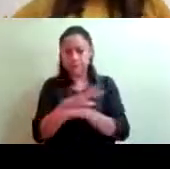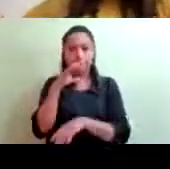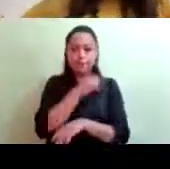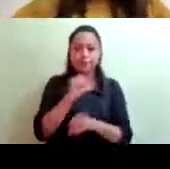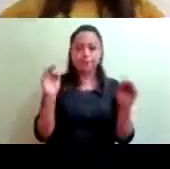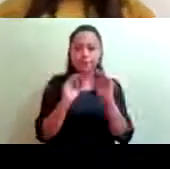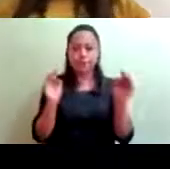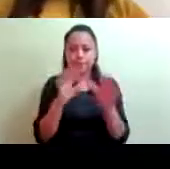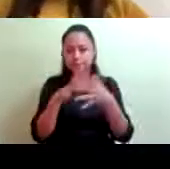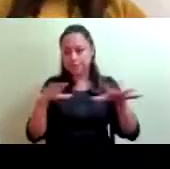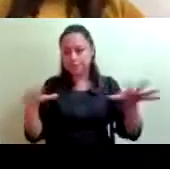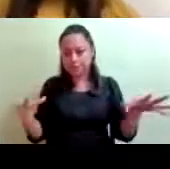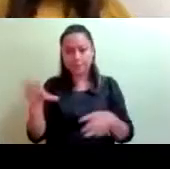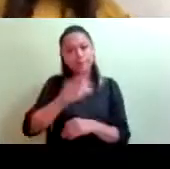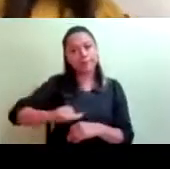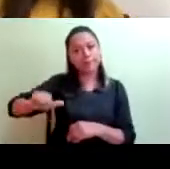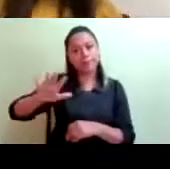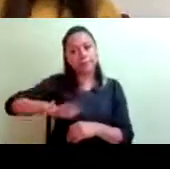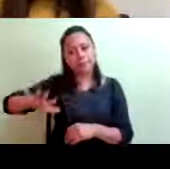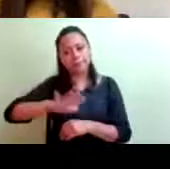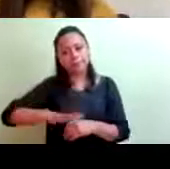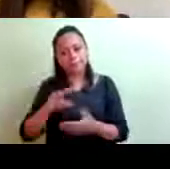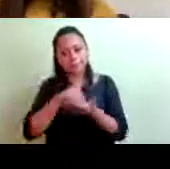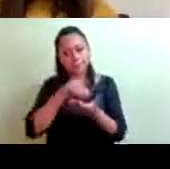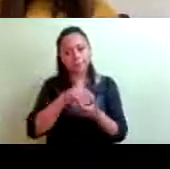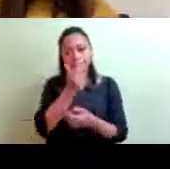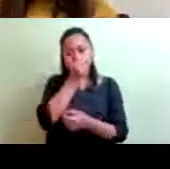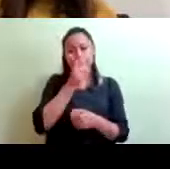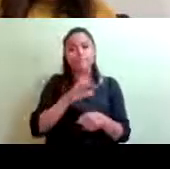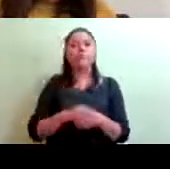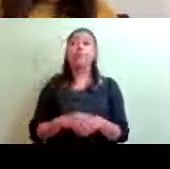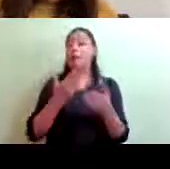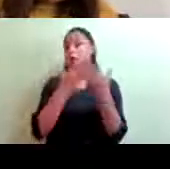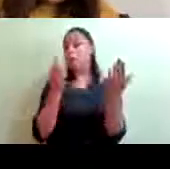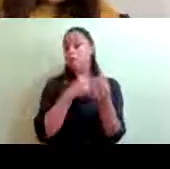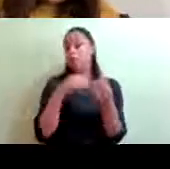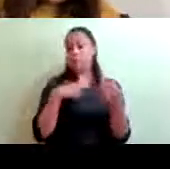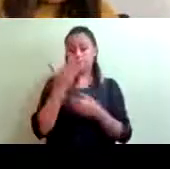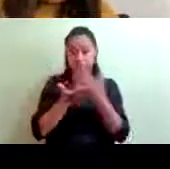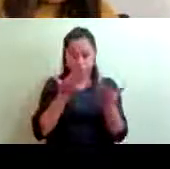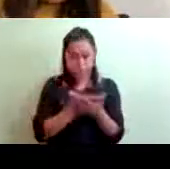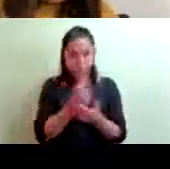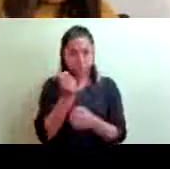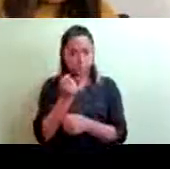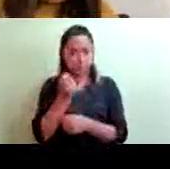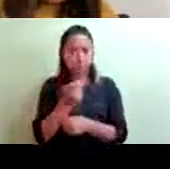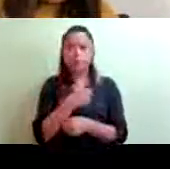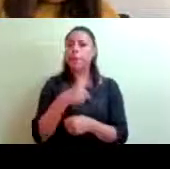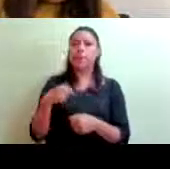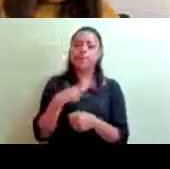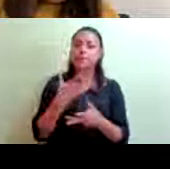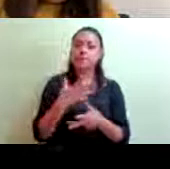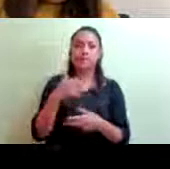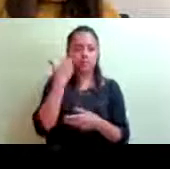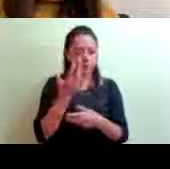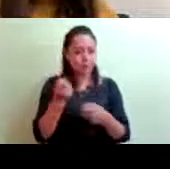y conservando las que tenemos. Finalmente, para llegar a lo que nosotros proponemos como lo que sería el agua y seguridad alimentaria,